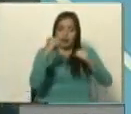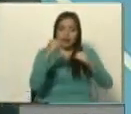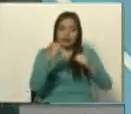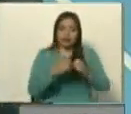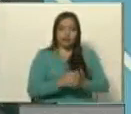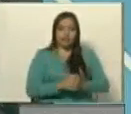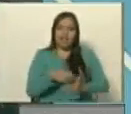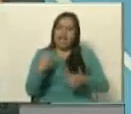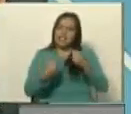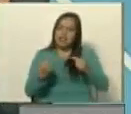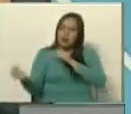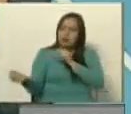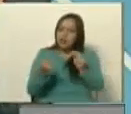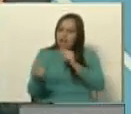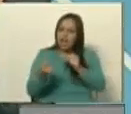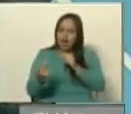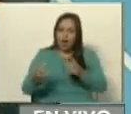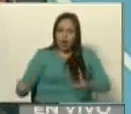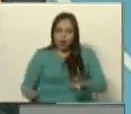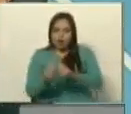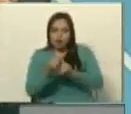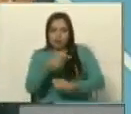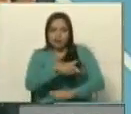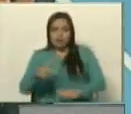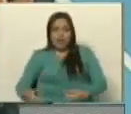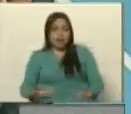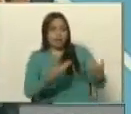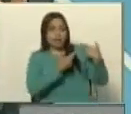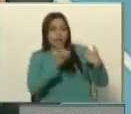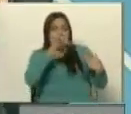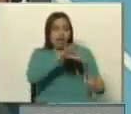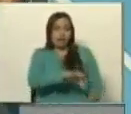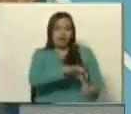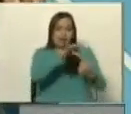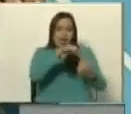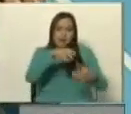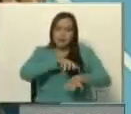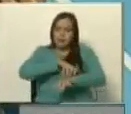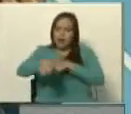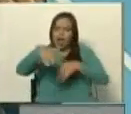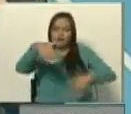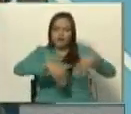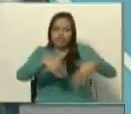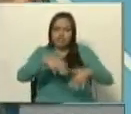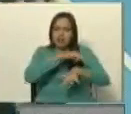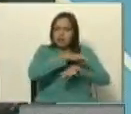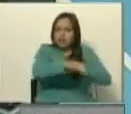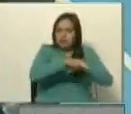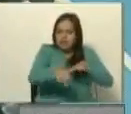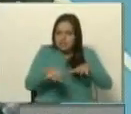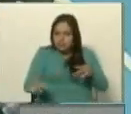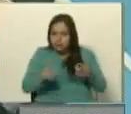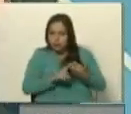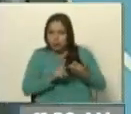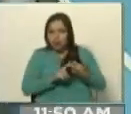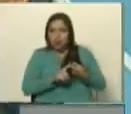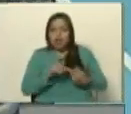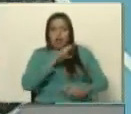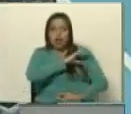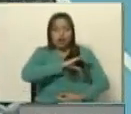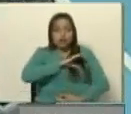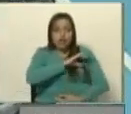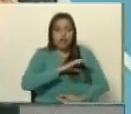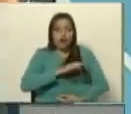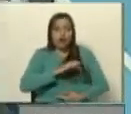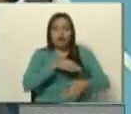hacemos en diálogo permanente con las autoridades que han sido electas por votación popular en los municipios, en los consejos municipales, en